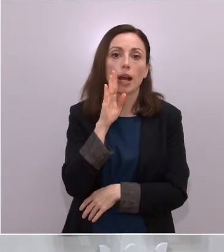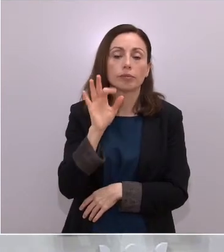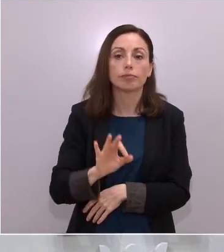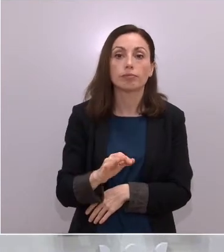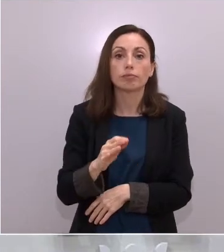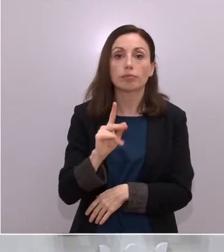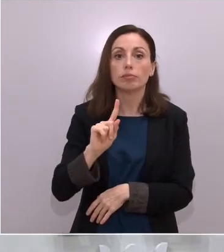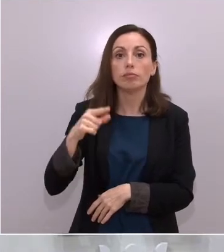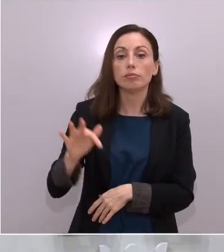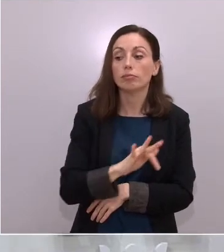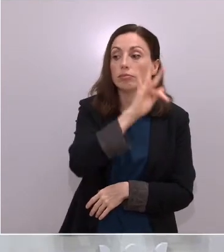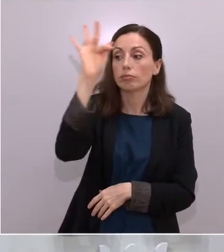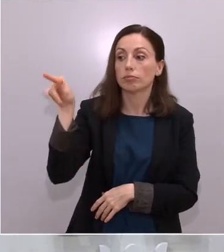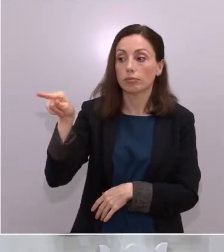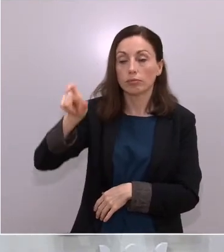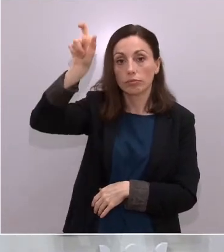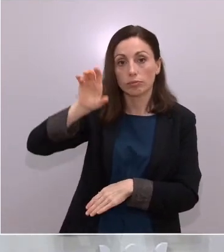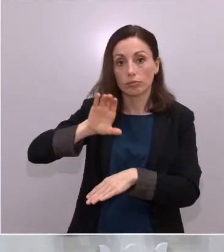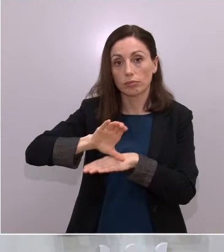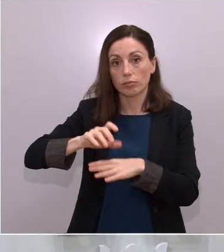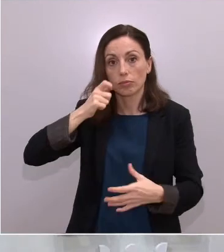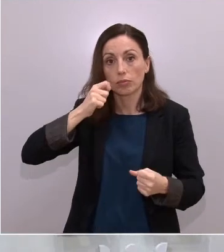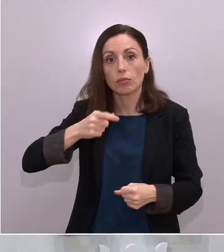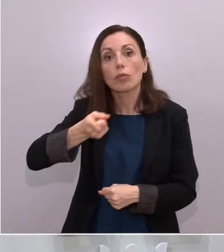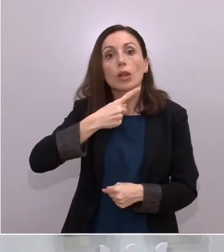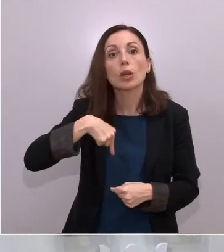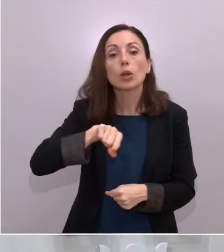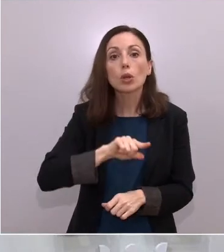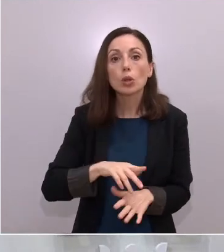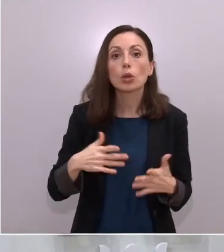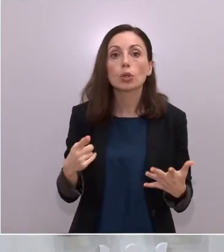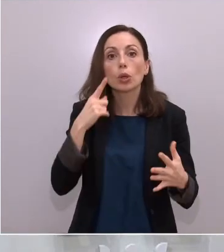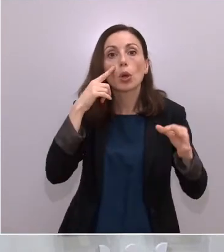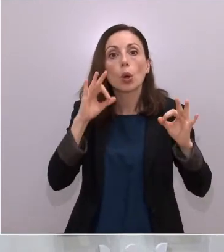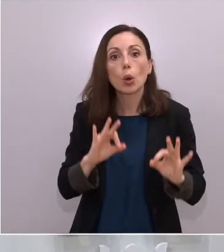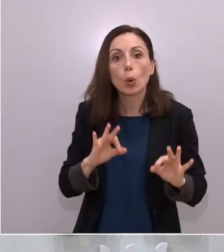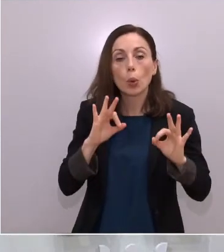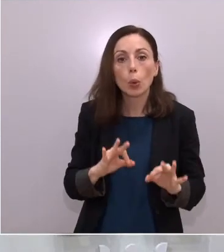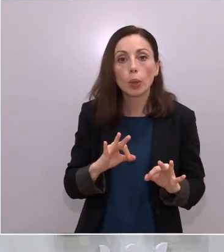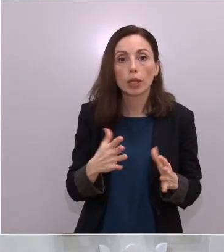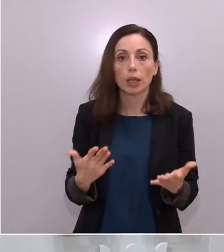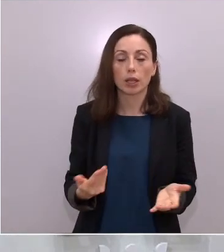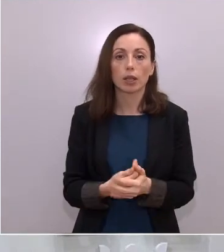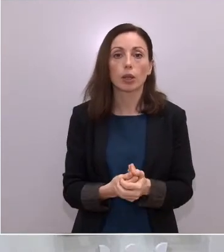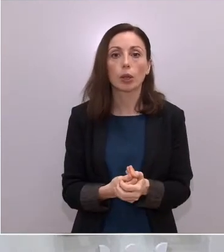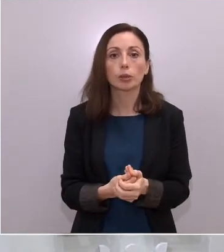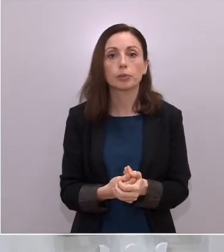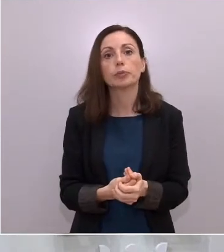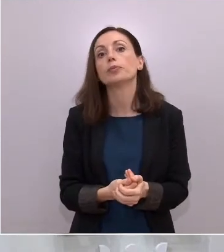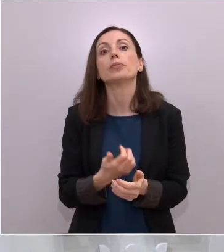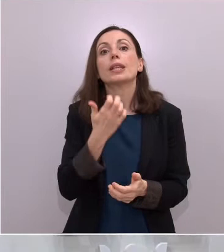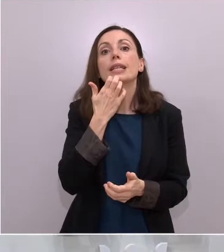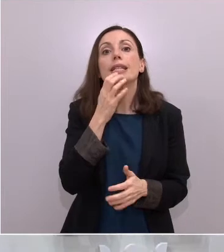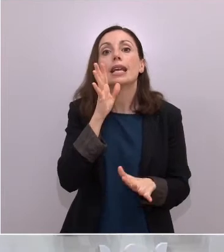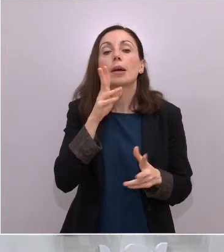palabra al consejero de Salud. Tenemos que ser muy precavidos y actuar con mucha prudencia, mucho más cuando